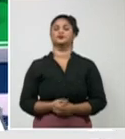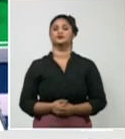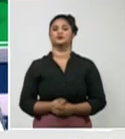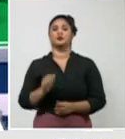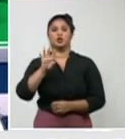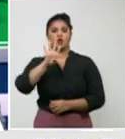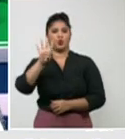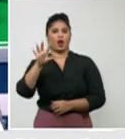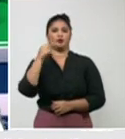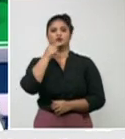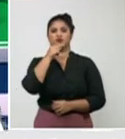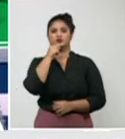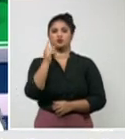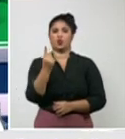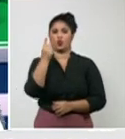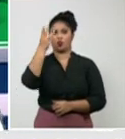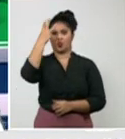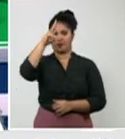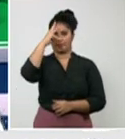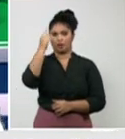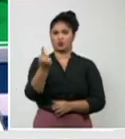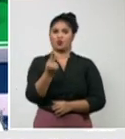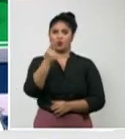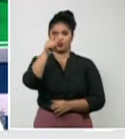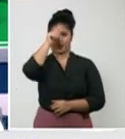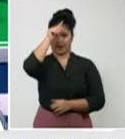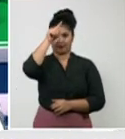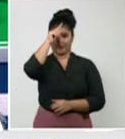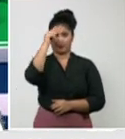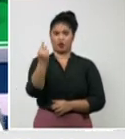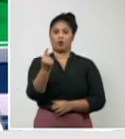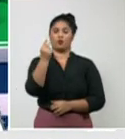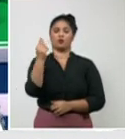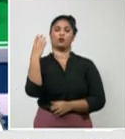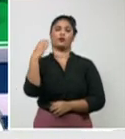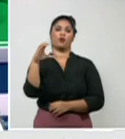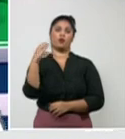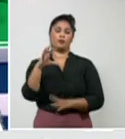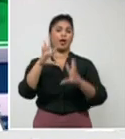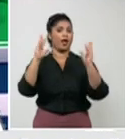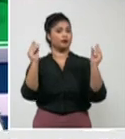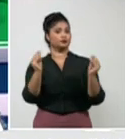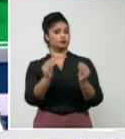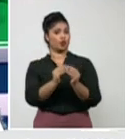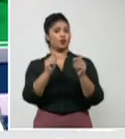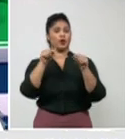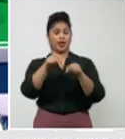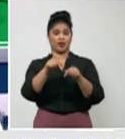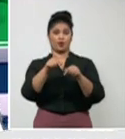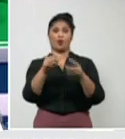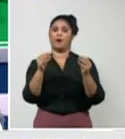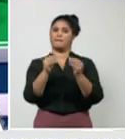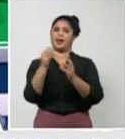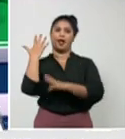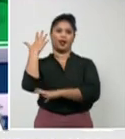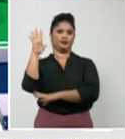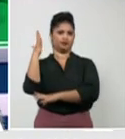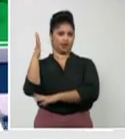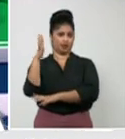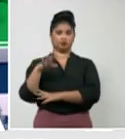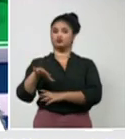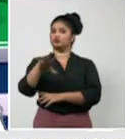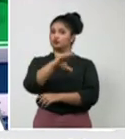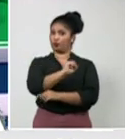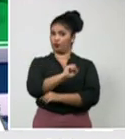un mexicano, un alemán, un colombiano, todos estos casos importados, uno de